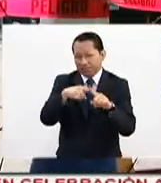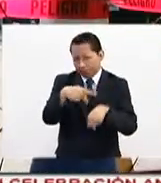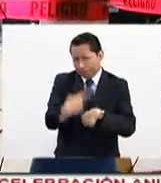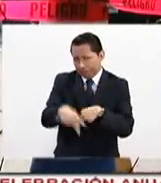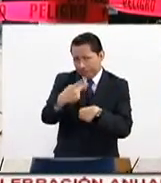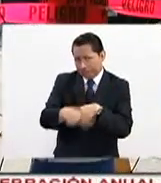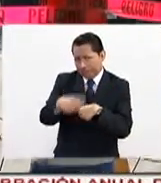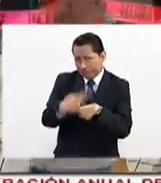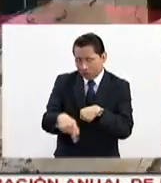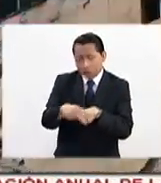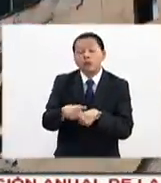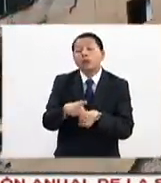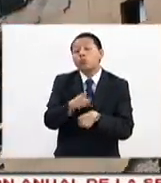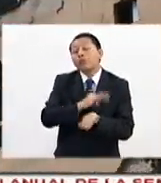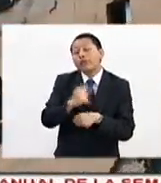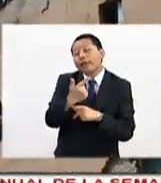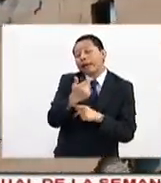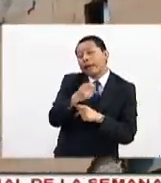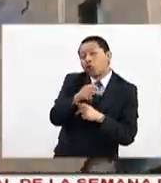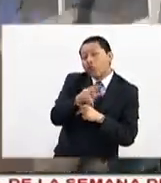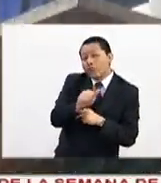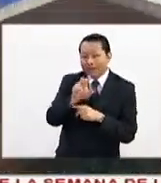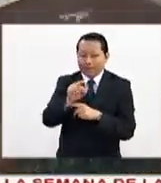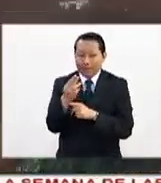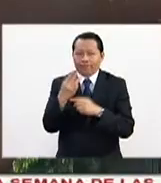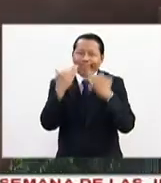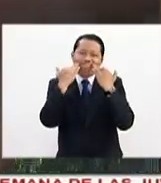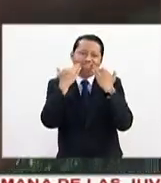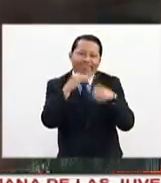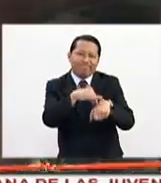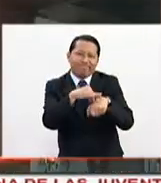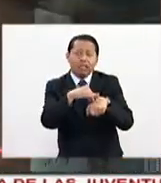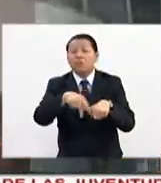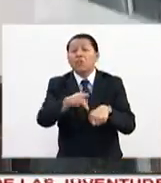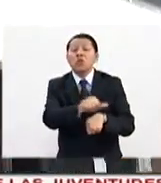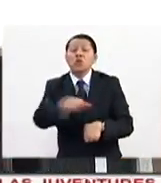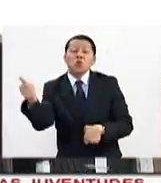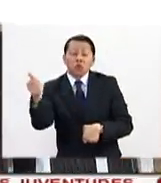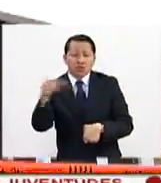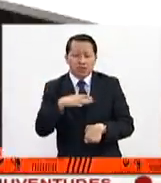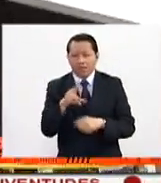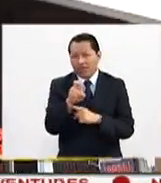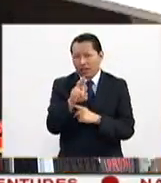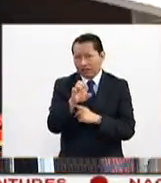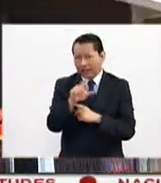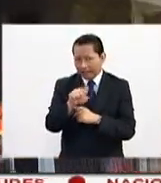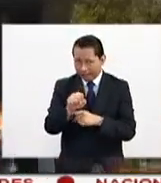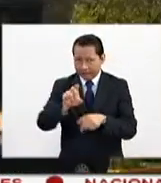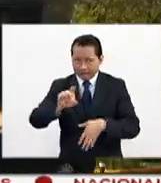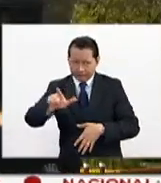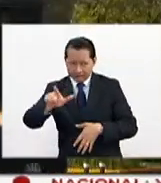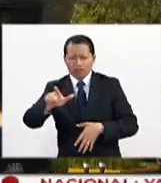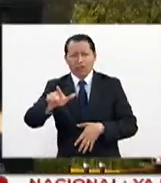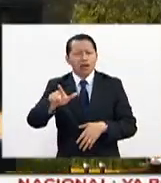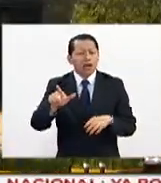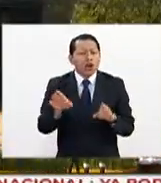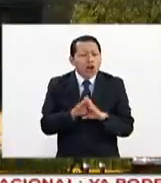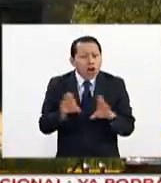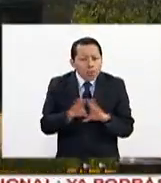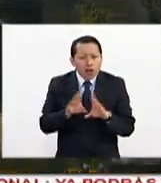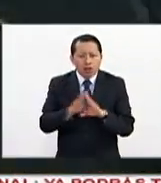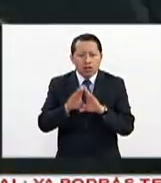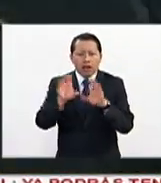riesgo. En Génova 33 los daños son evidentes, pero hay otros como el ubicado en Versalles 37 que quedó